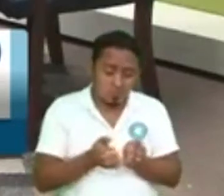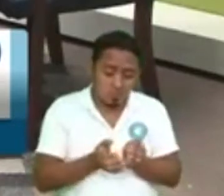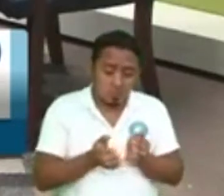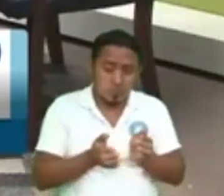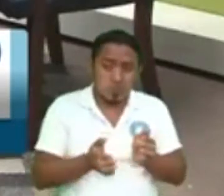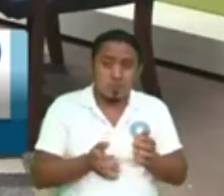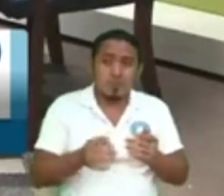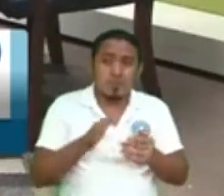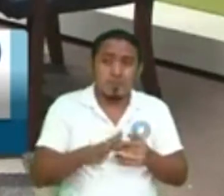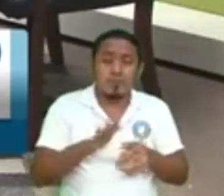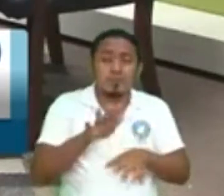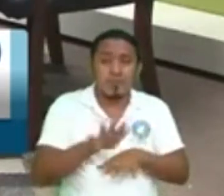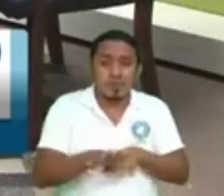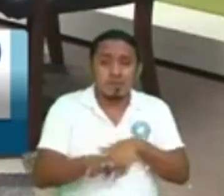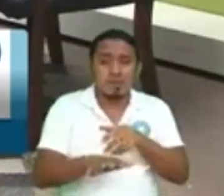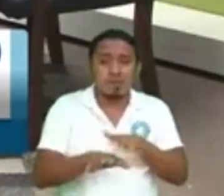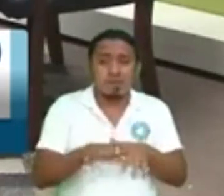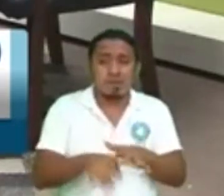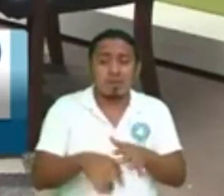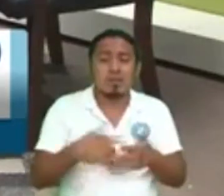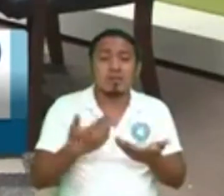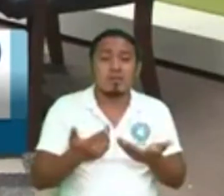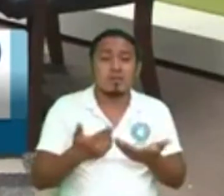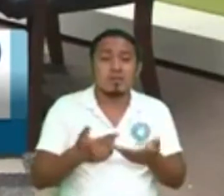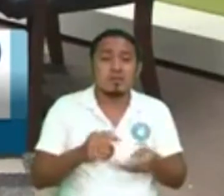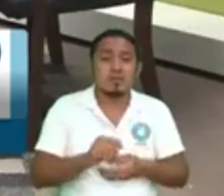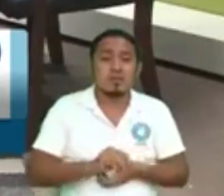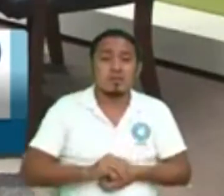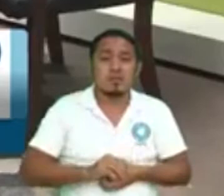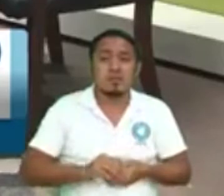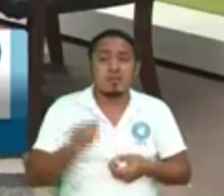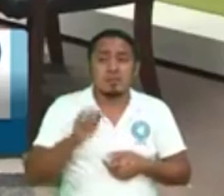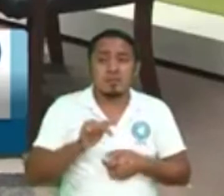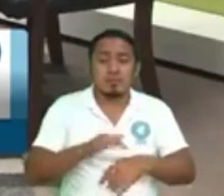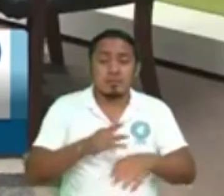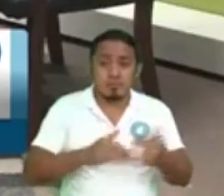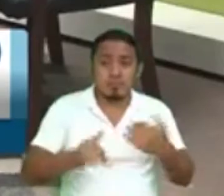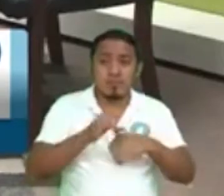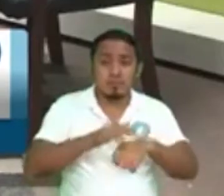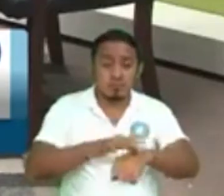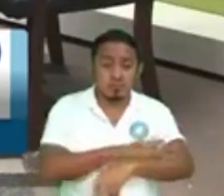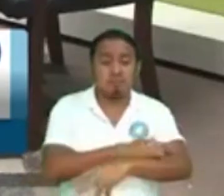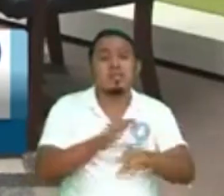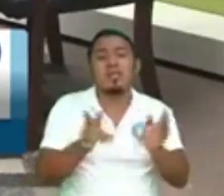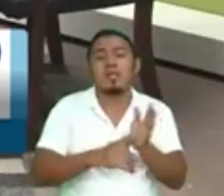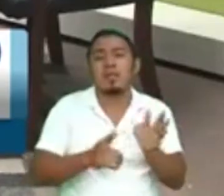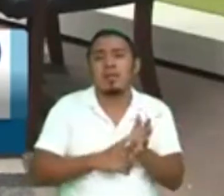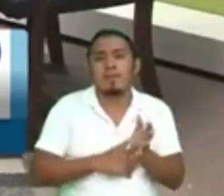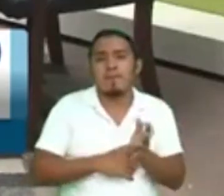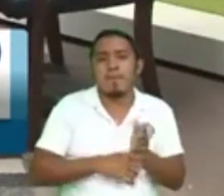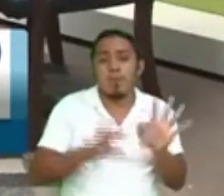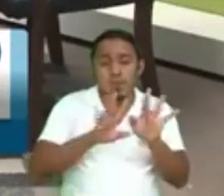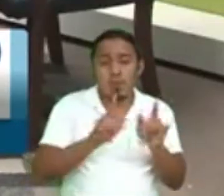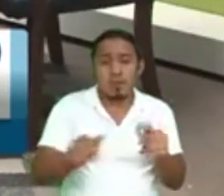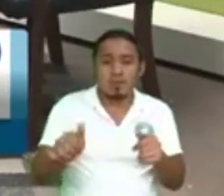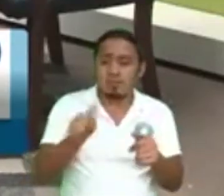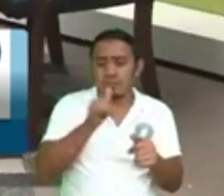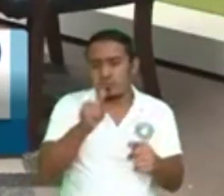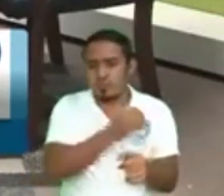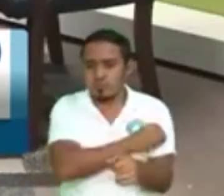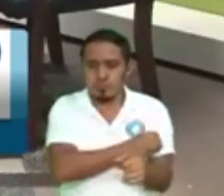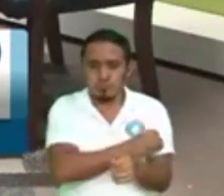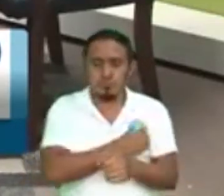eliminarlo es más lenta, entonces él está más En los palabras sencillas, niveles. si una mujer toma alcohol y se pone ebria con el